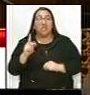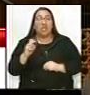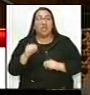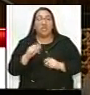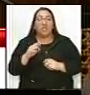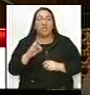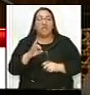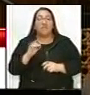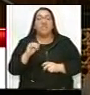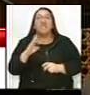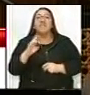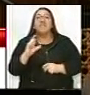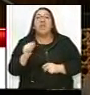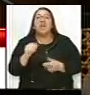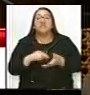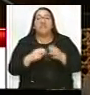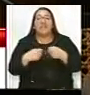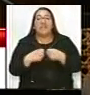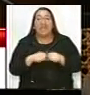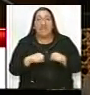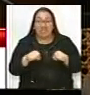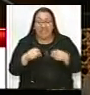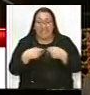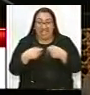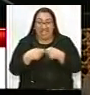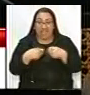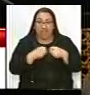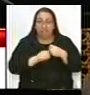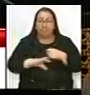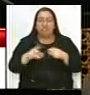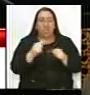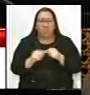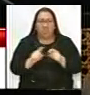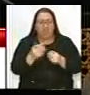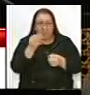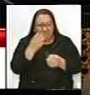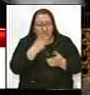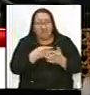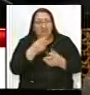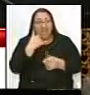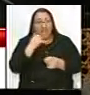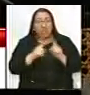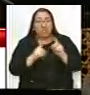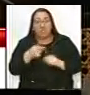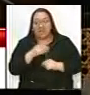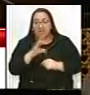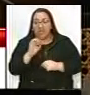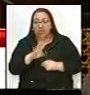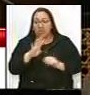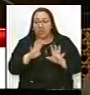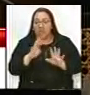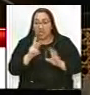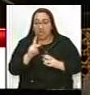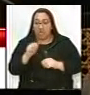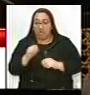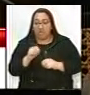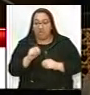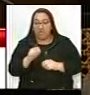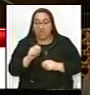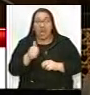y los números son absolutamente claro los números no mienten pero sanz y conoce mil 549 kilómetros